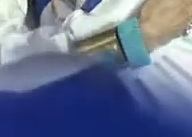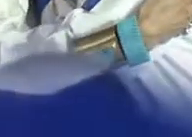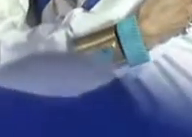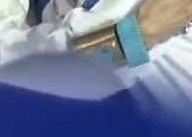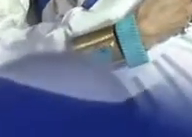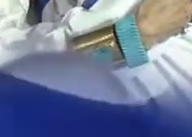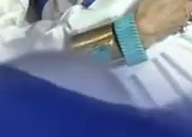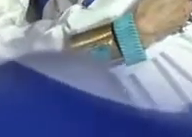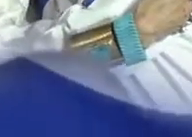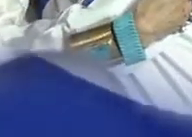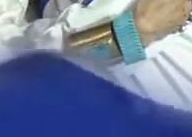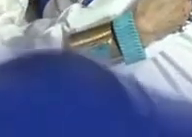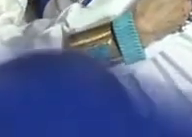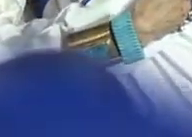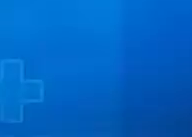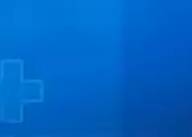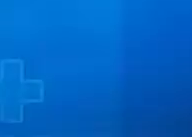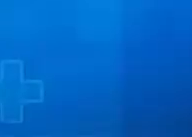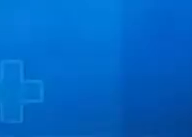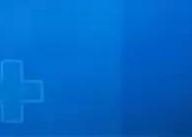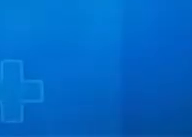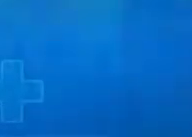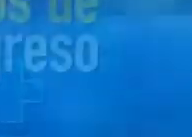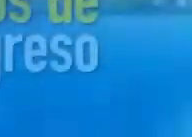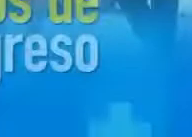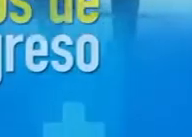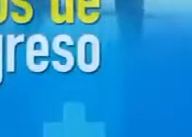te amo Nicaragua.